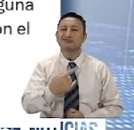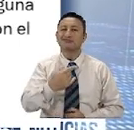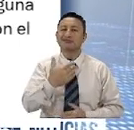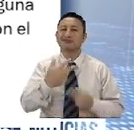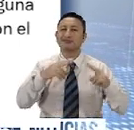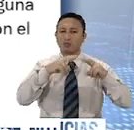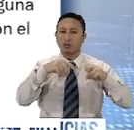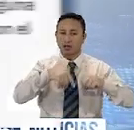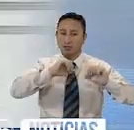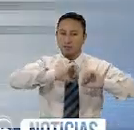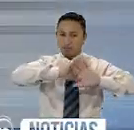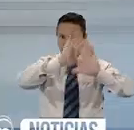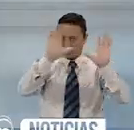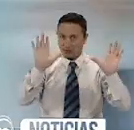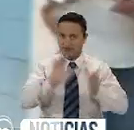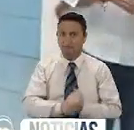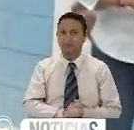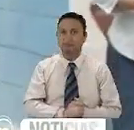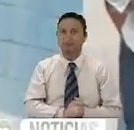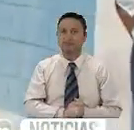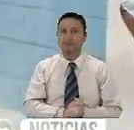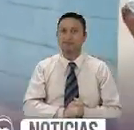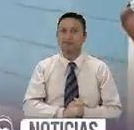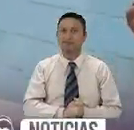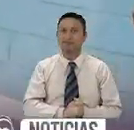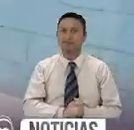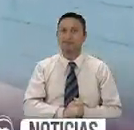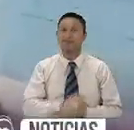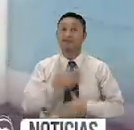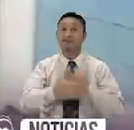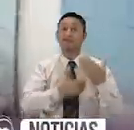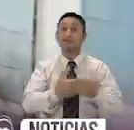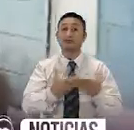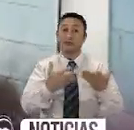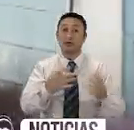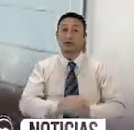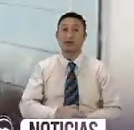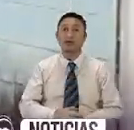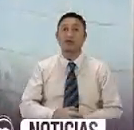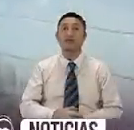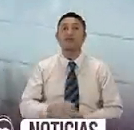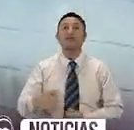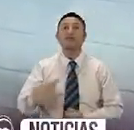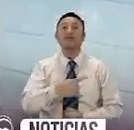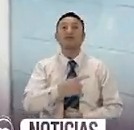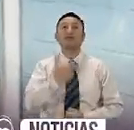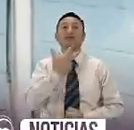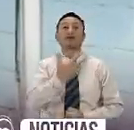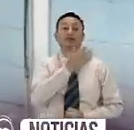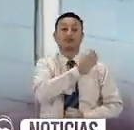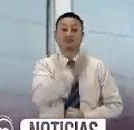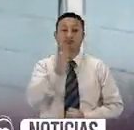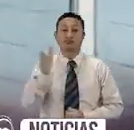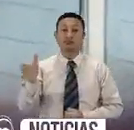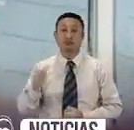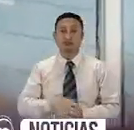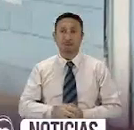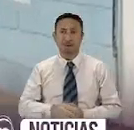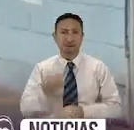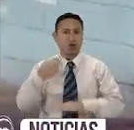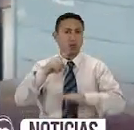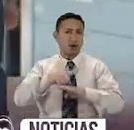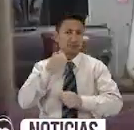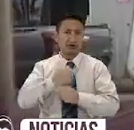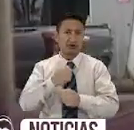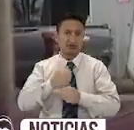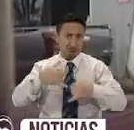investigaciones que se lleven a cabo. Ya en horas del día se pudo constatar que la atención en las 3 entidades se cumplió con